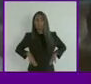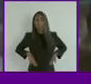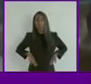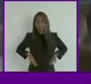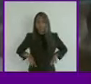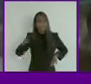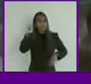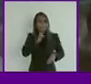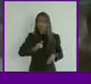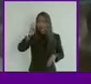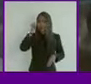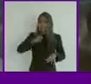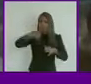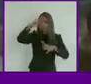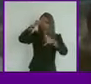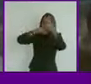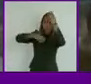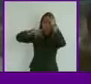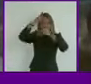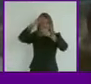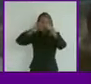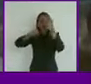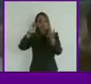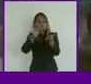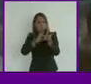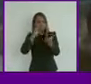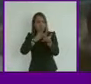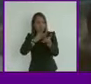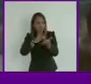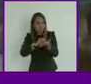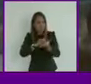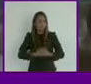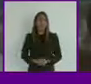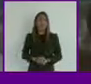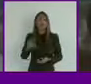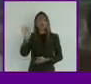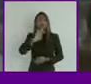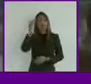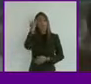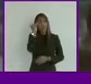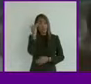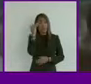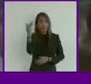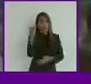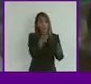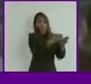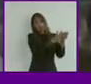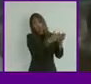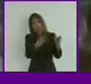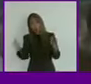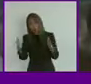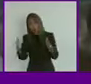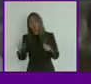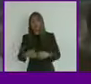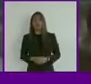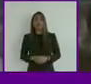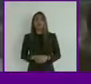que constantemente está en aprendizaje. Entonces creo que entre mayor pase el tiempo y tengamos las bases y realmente